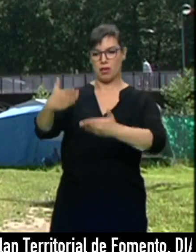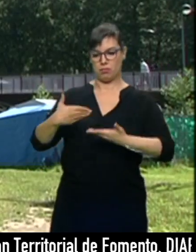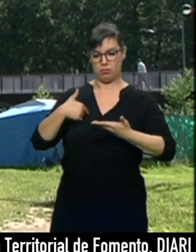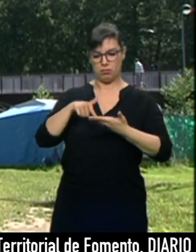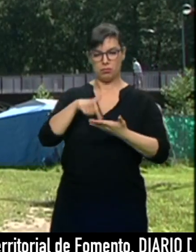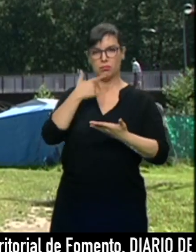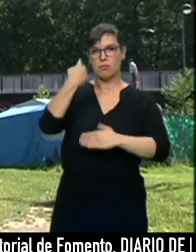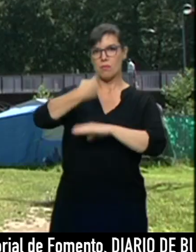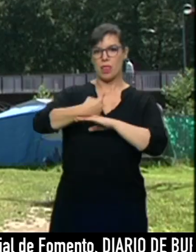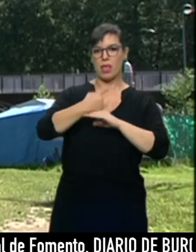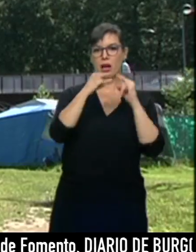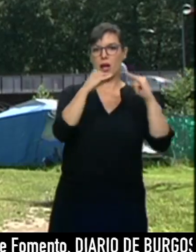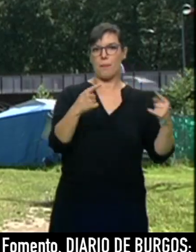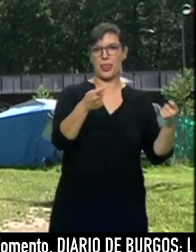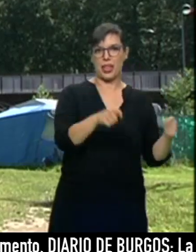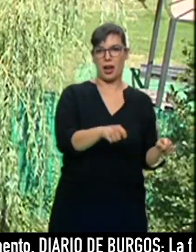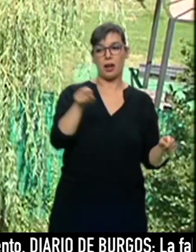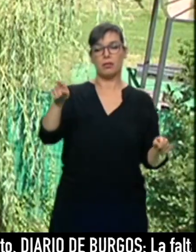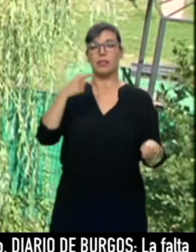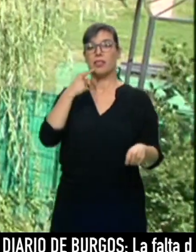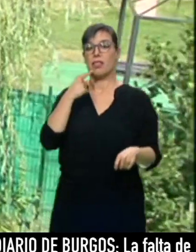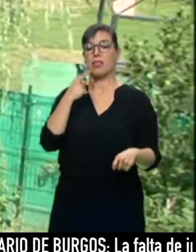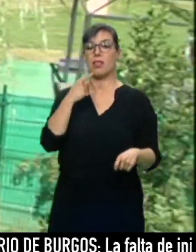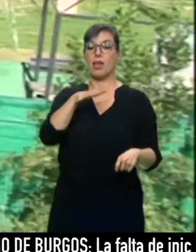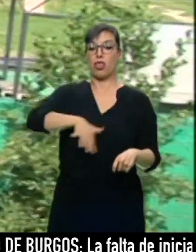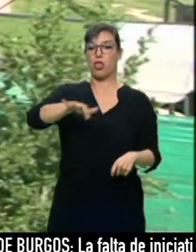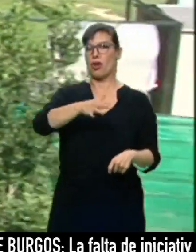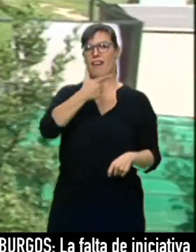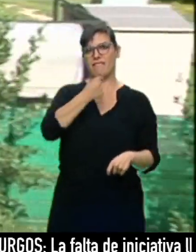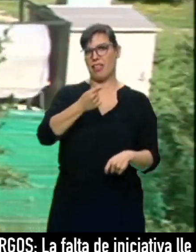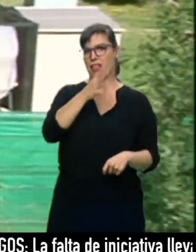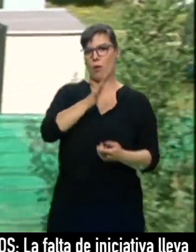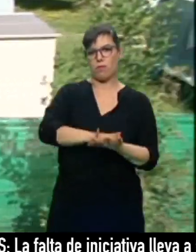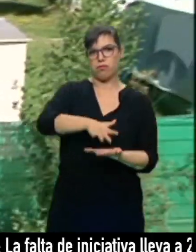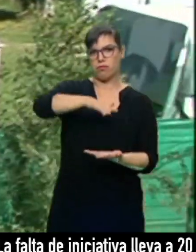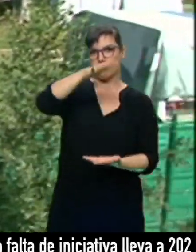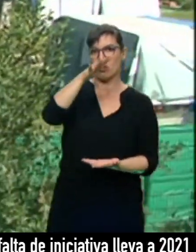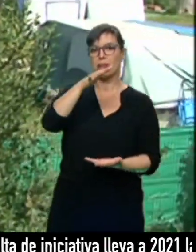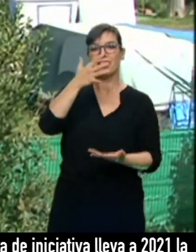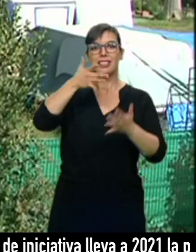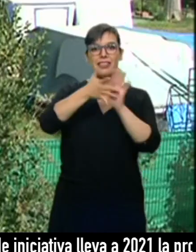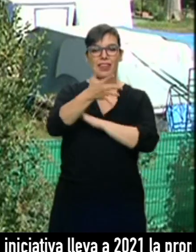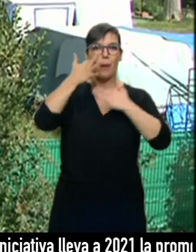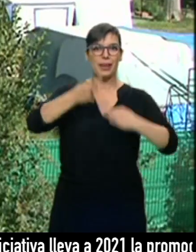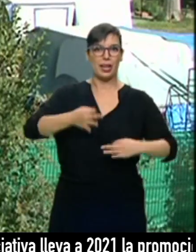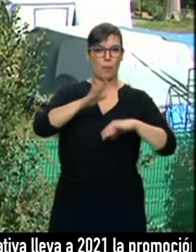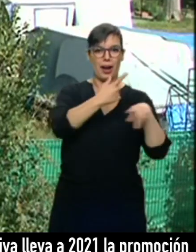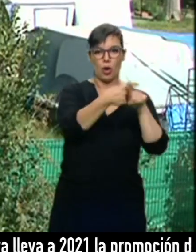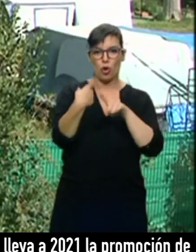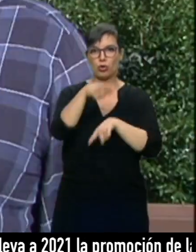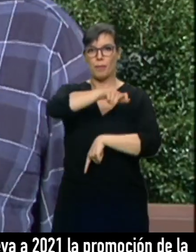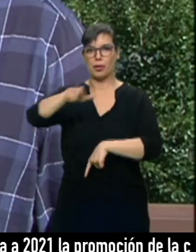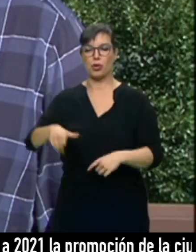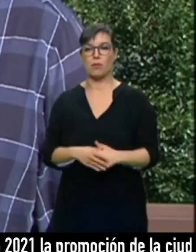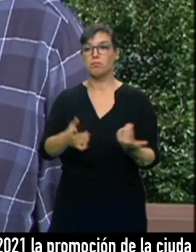el camping. El organismo hidrológico argumenta que al ser una zona inundable se pone en riesgo los bienes y a las personas. Nos dan 2